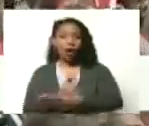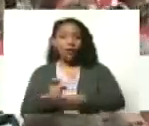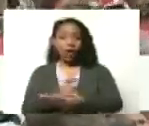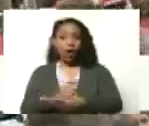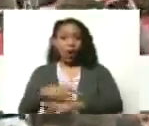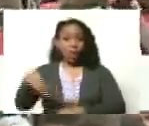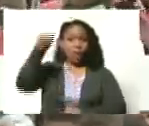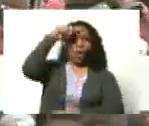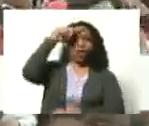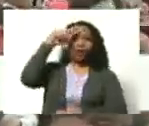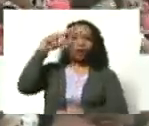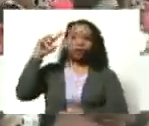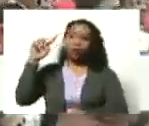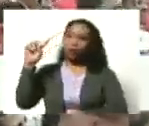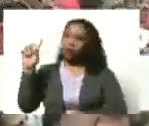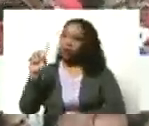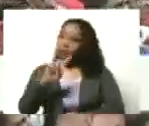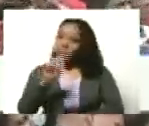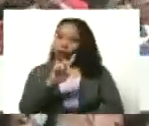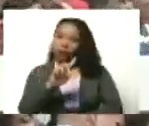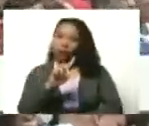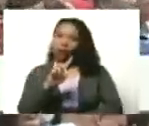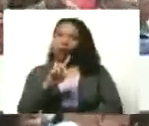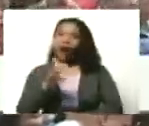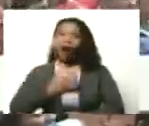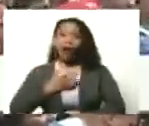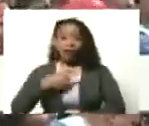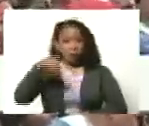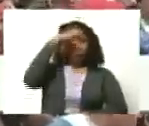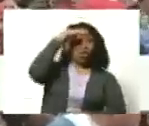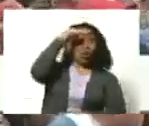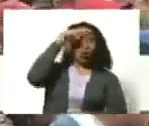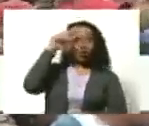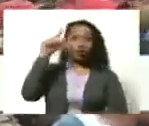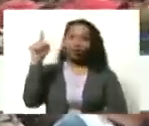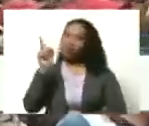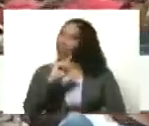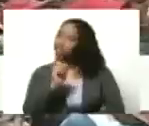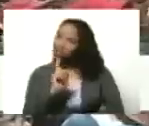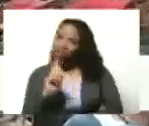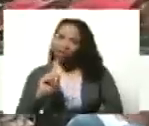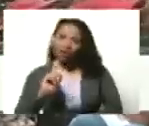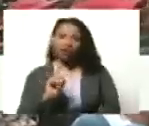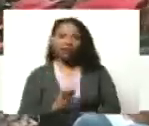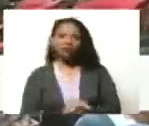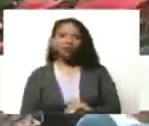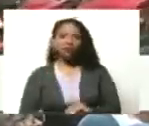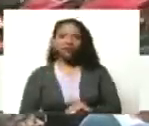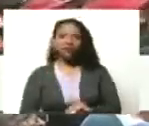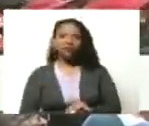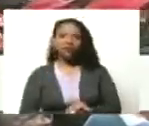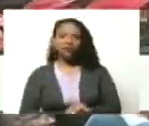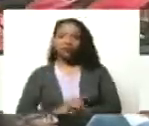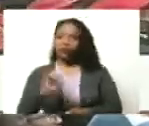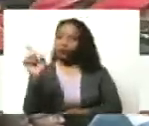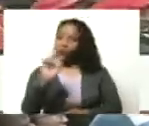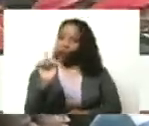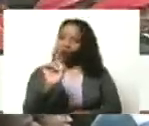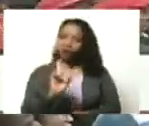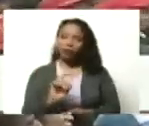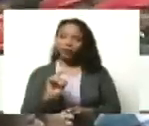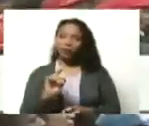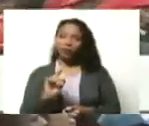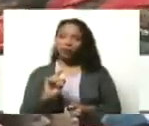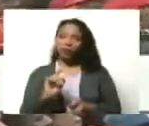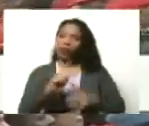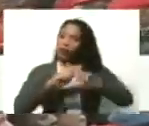molestar? No. ¿El alcalde se va a molestar? No. No. Al